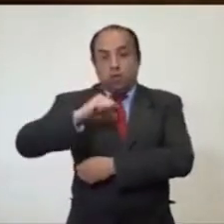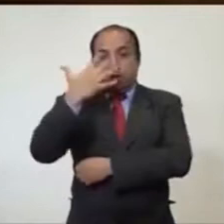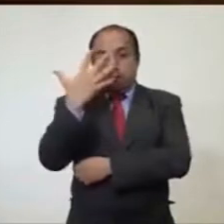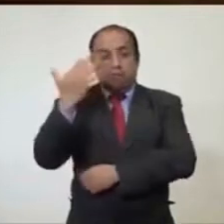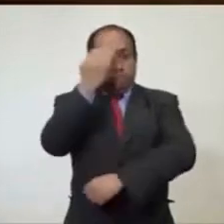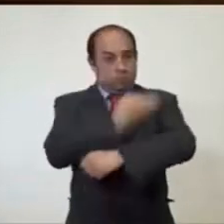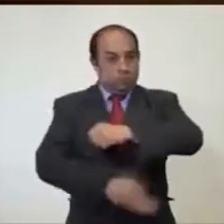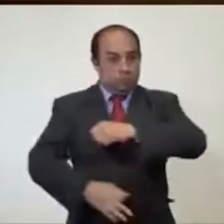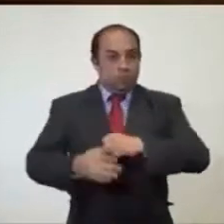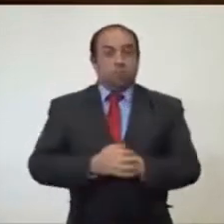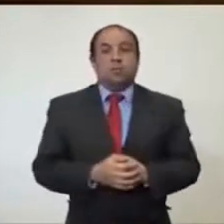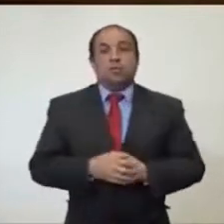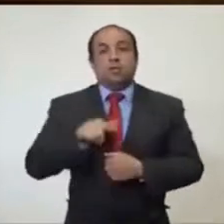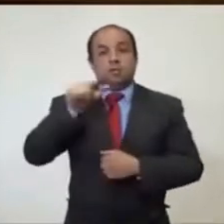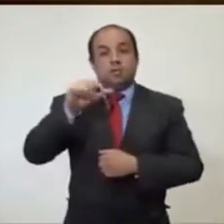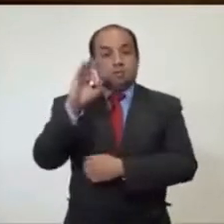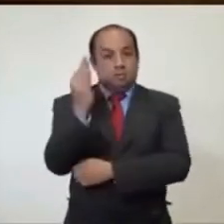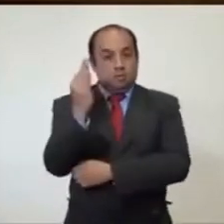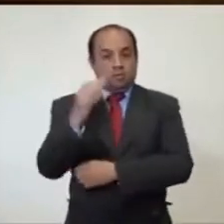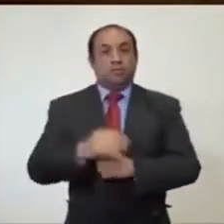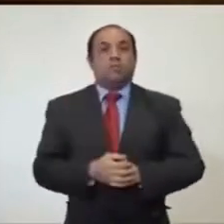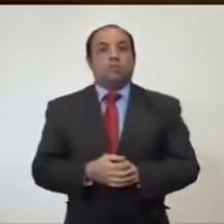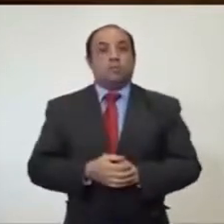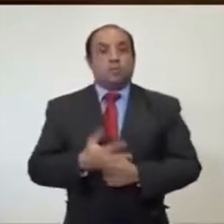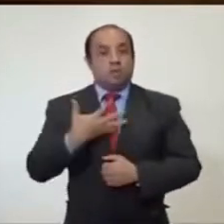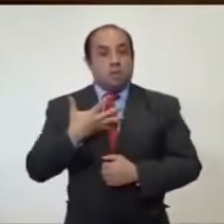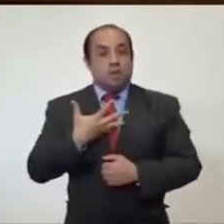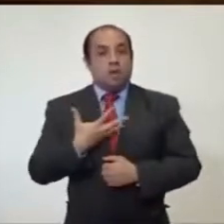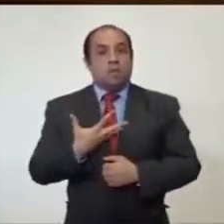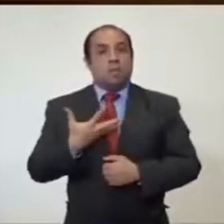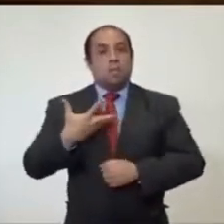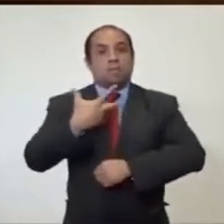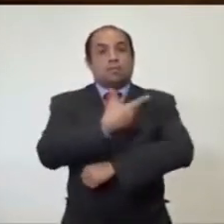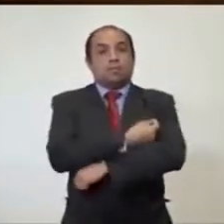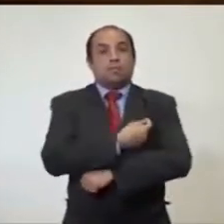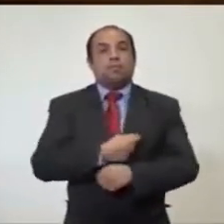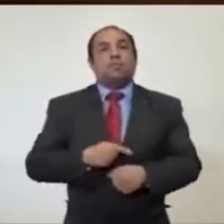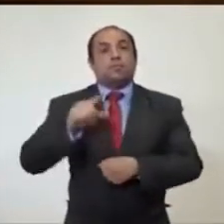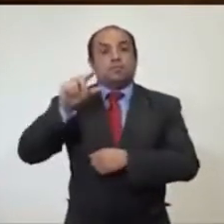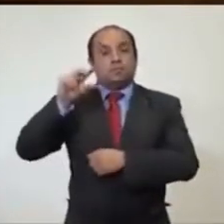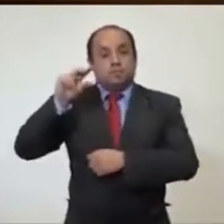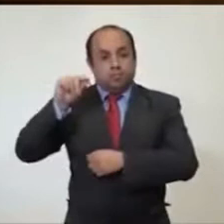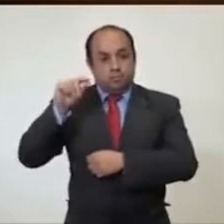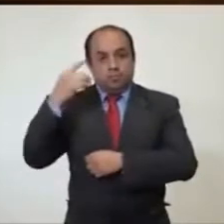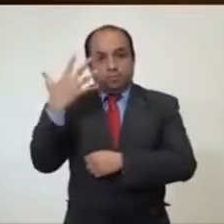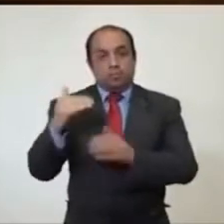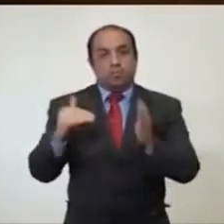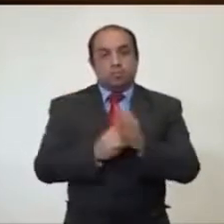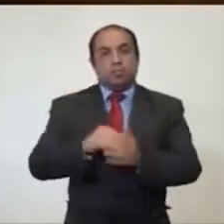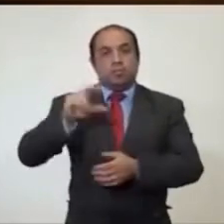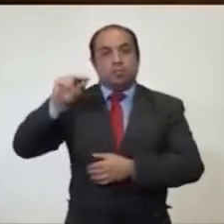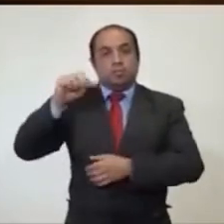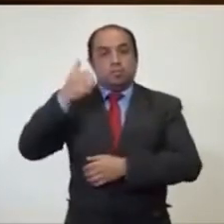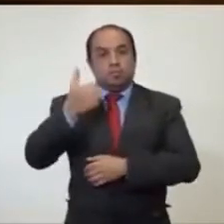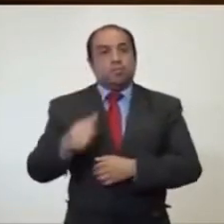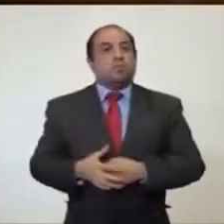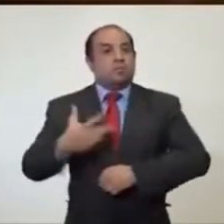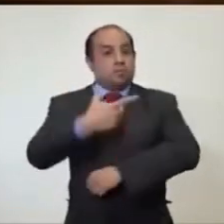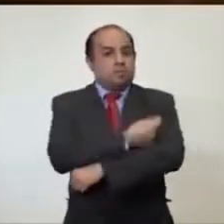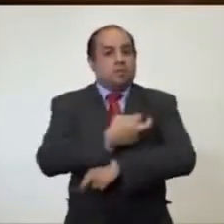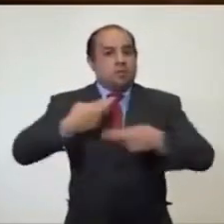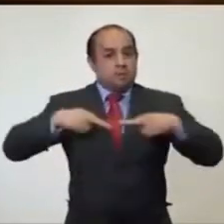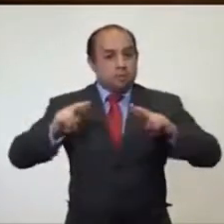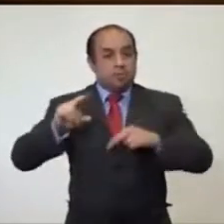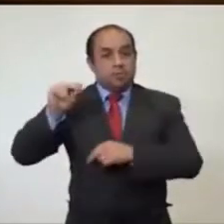5 de la tarde del día de hoy 17 de febrero se habían aplicado 75 mil 86 dosis que